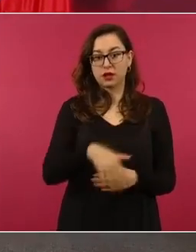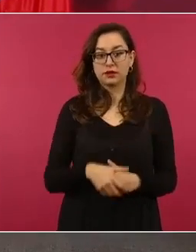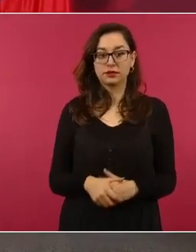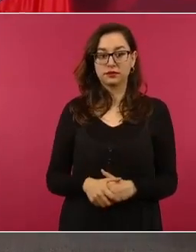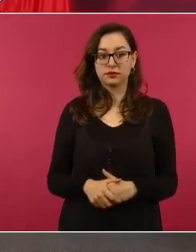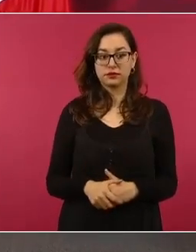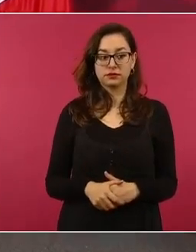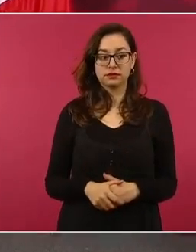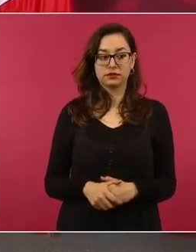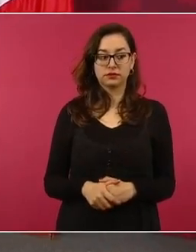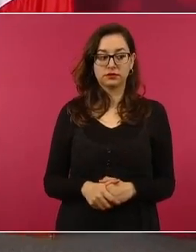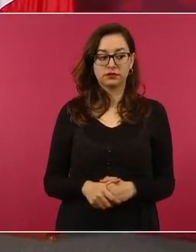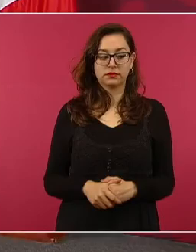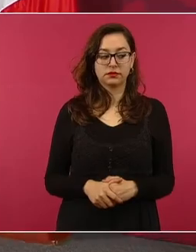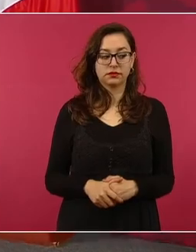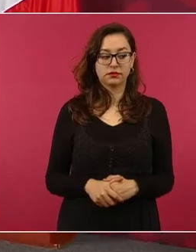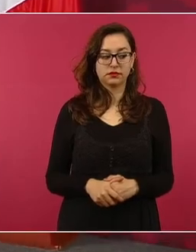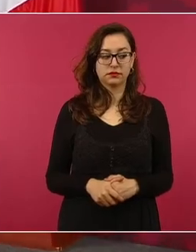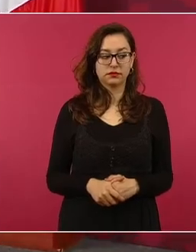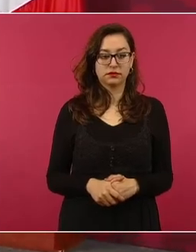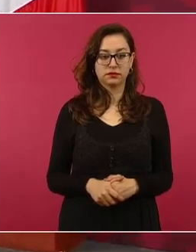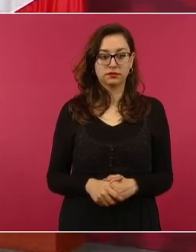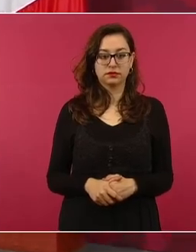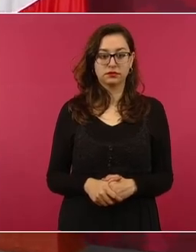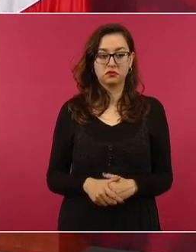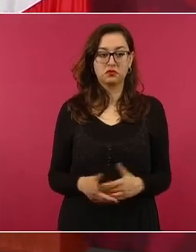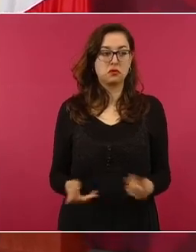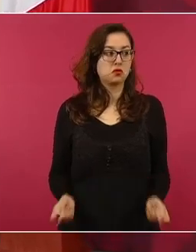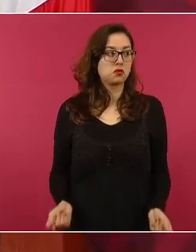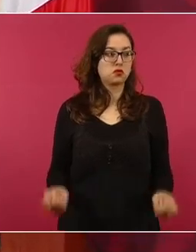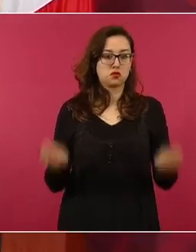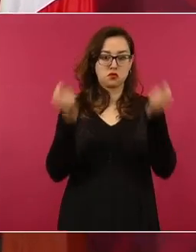y no le hace que haya periodicazos.